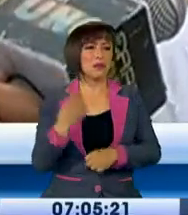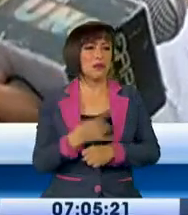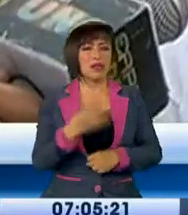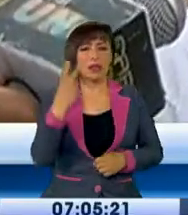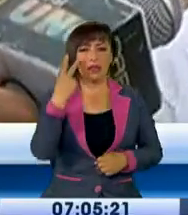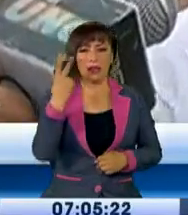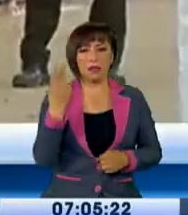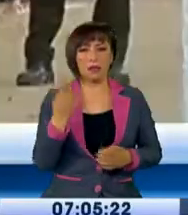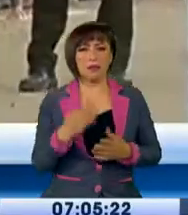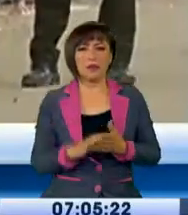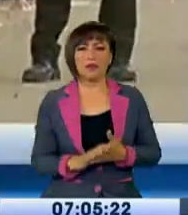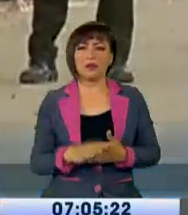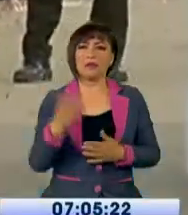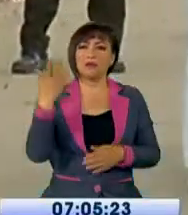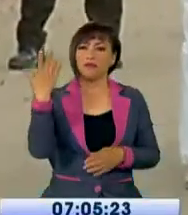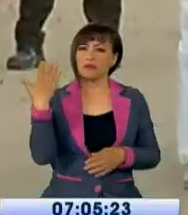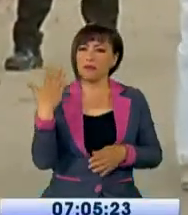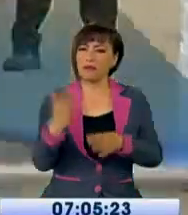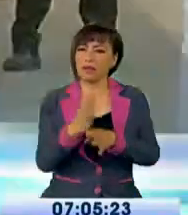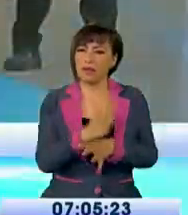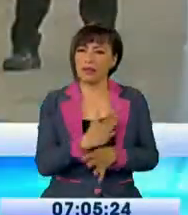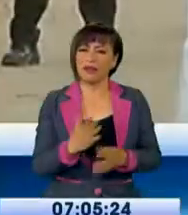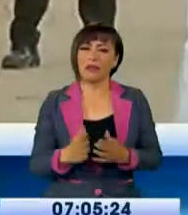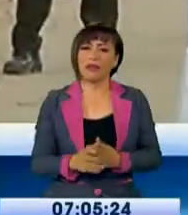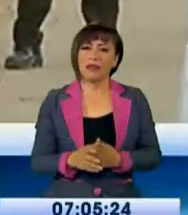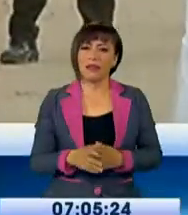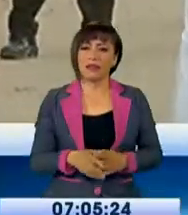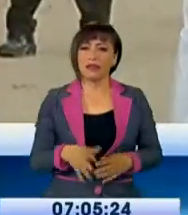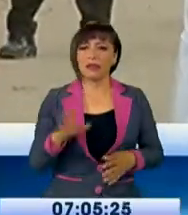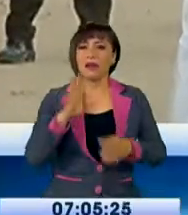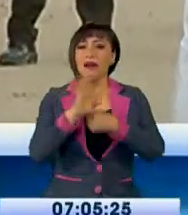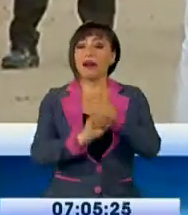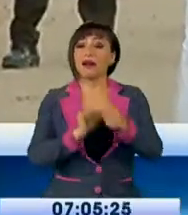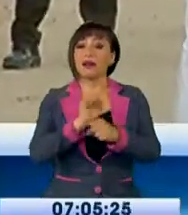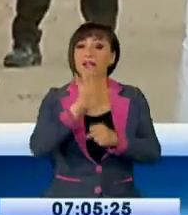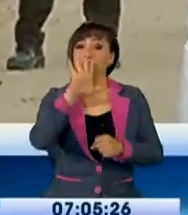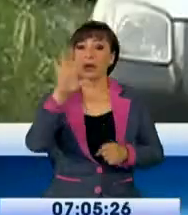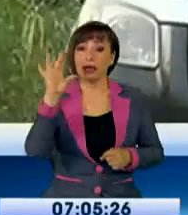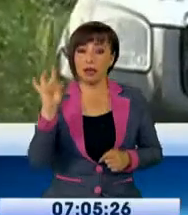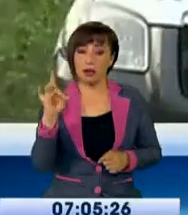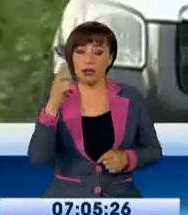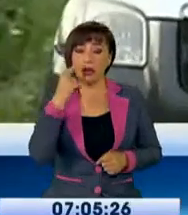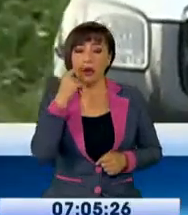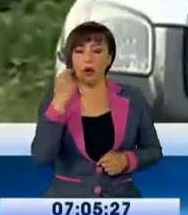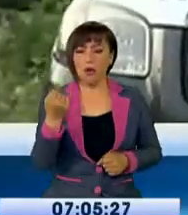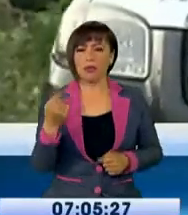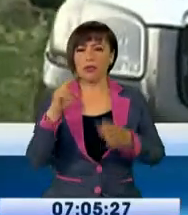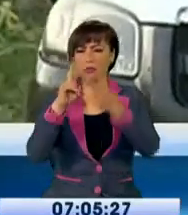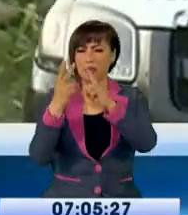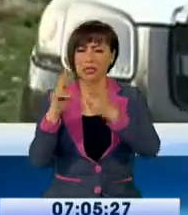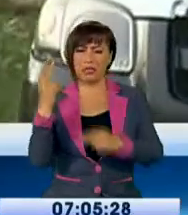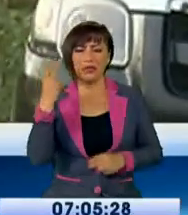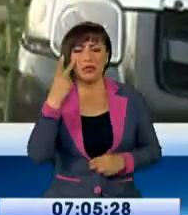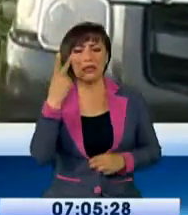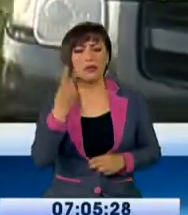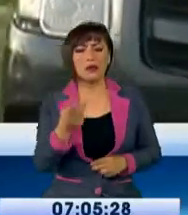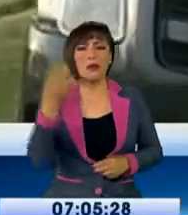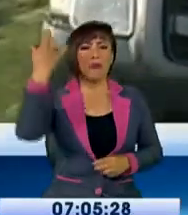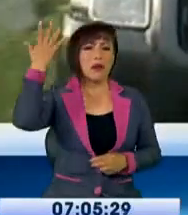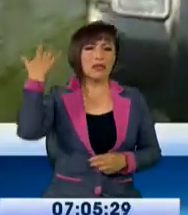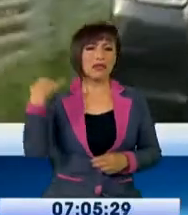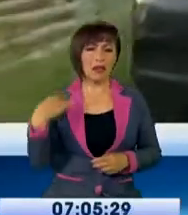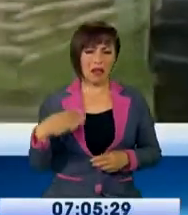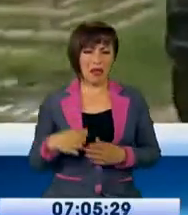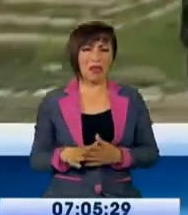día miércoles. A Juan Velázquez Rivas, de 58 años, sus vecinos lo habían visto por última ocasión el pasado fin